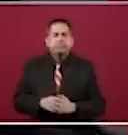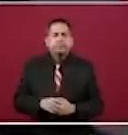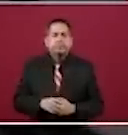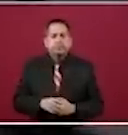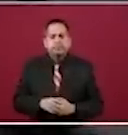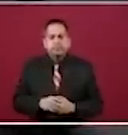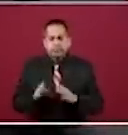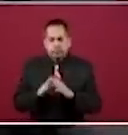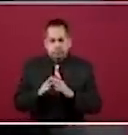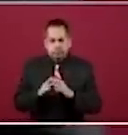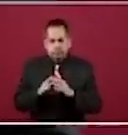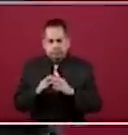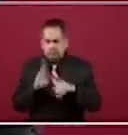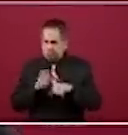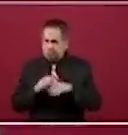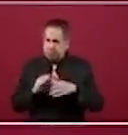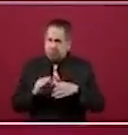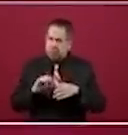a una fase superior,